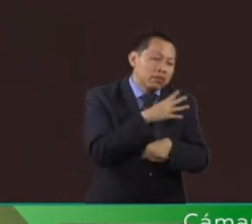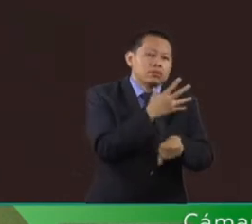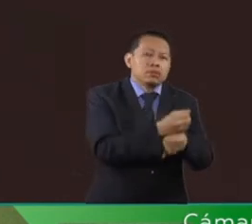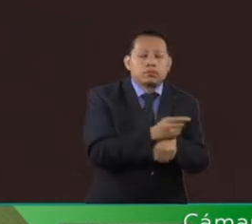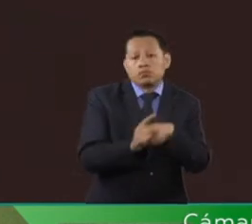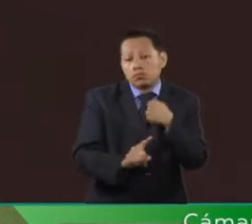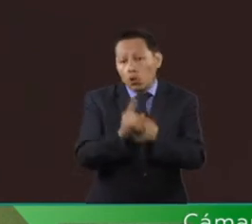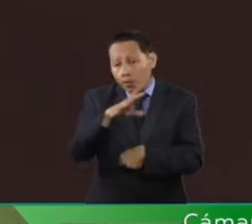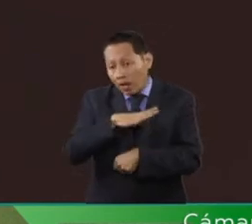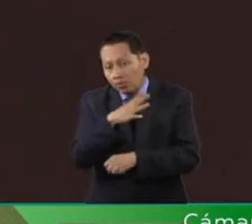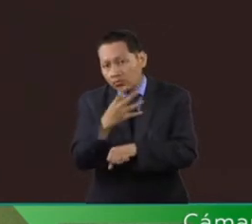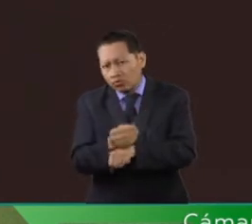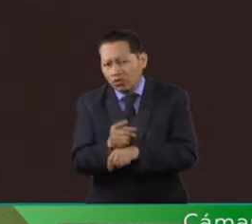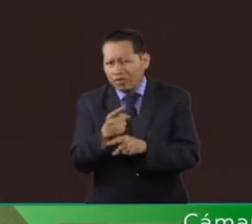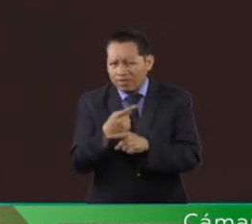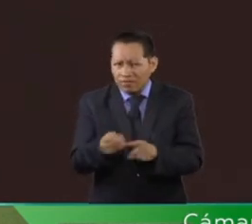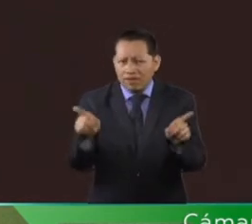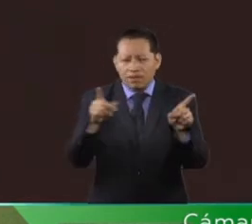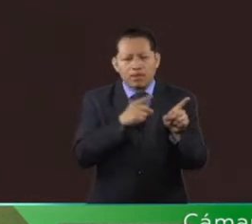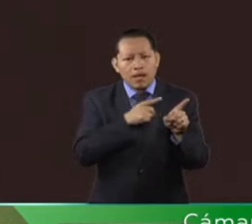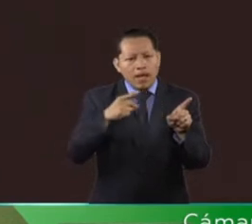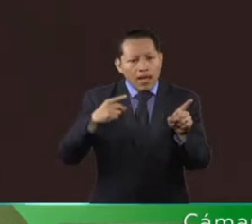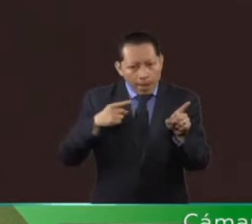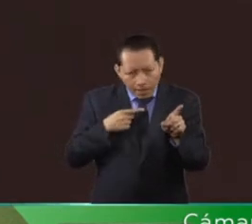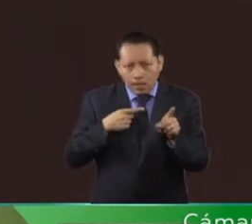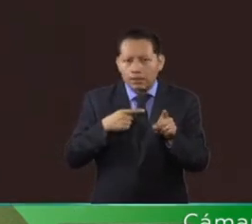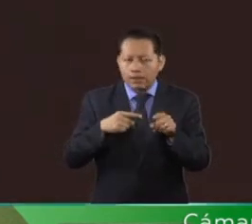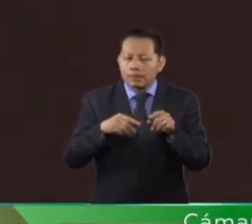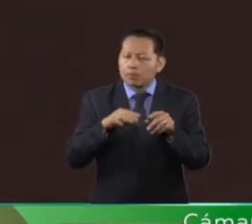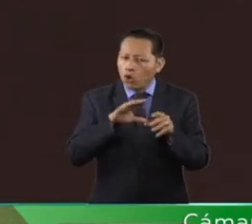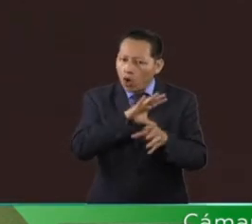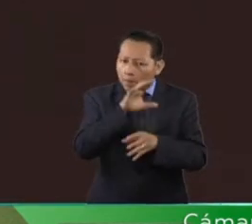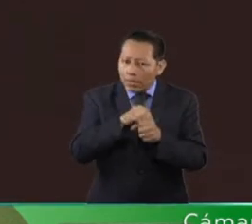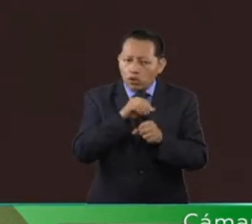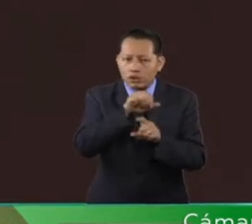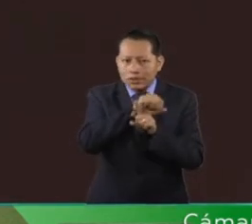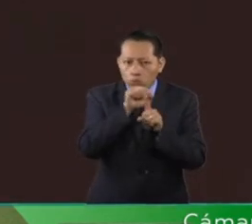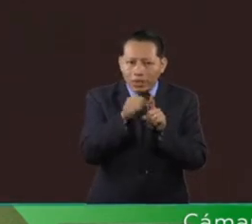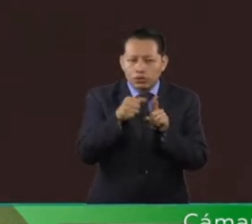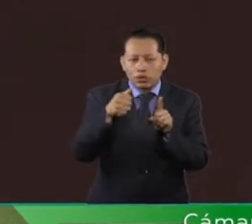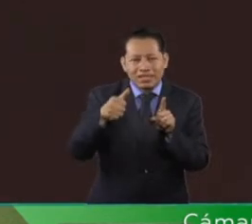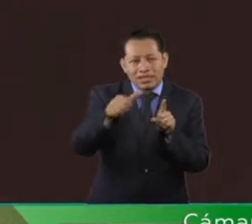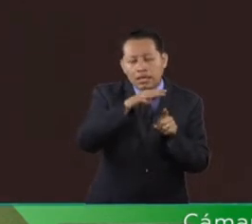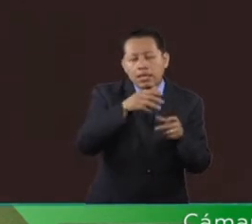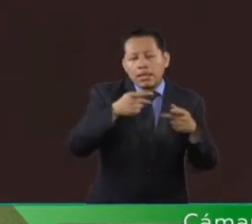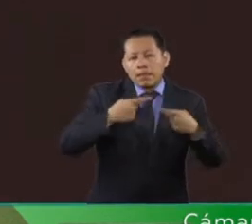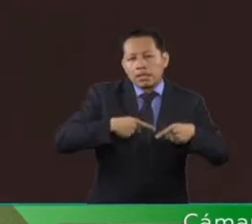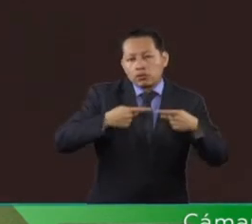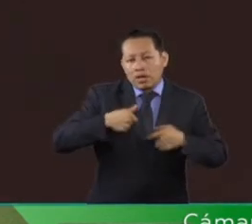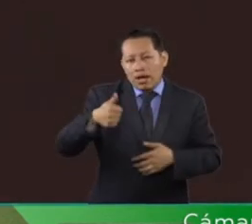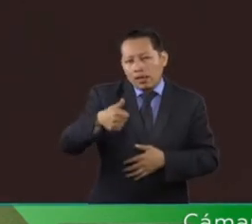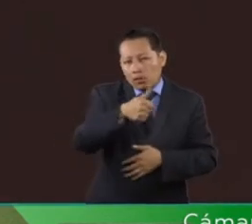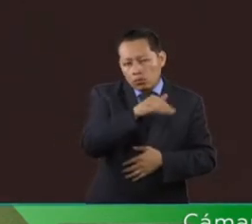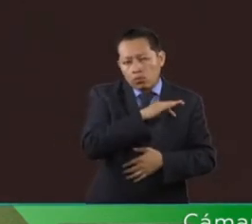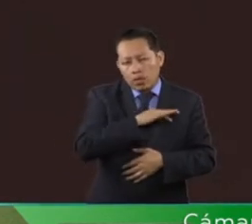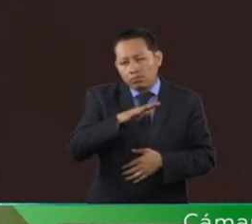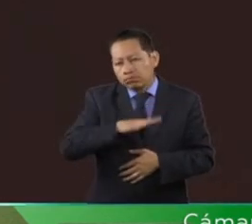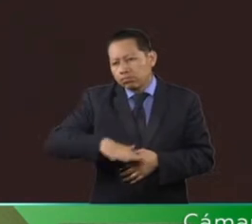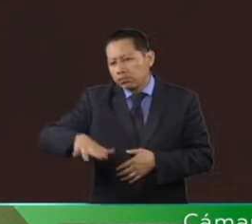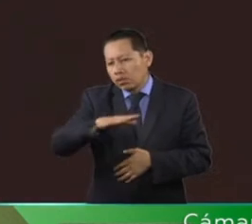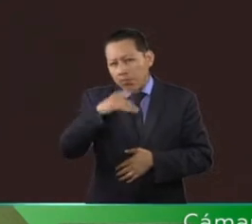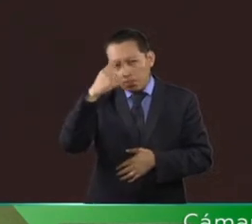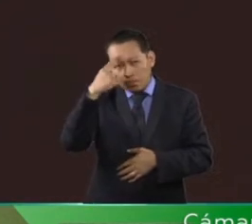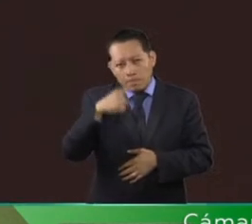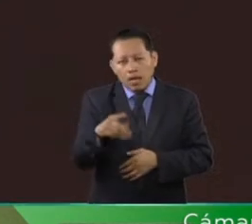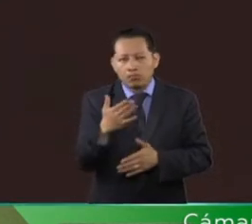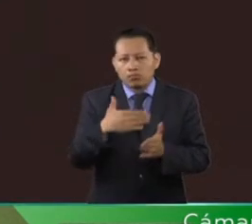debe ser proactiva en la creación de las condiciones necesarias para que cada individuo logre su máximo potencial.